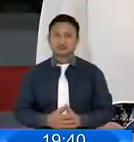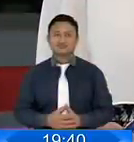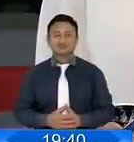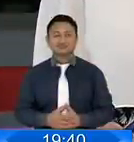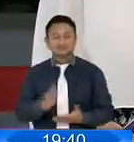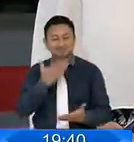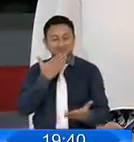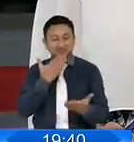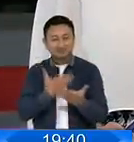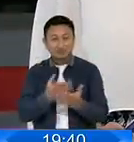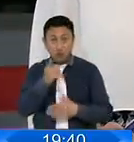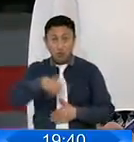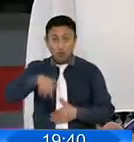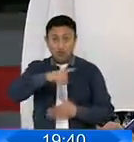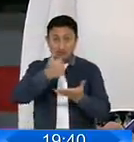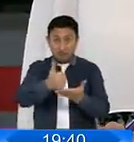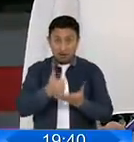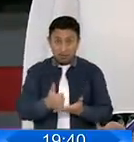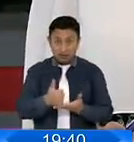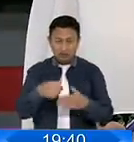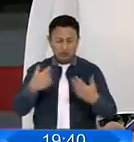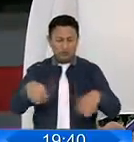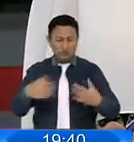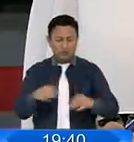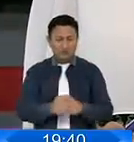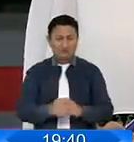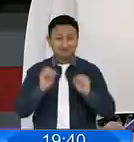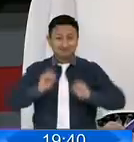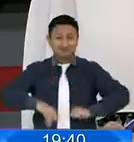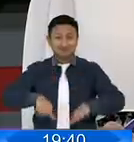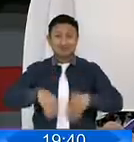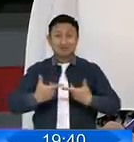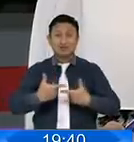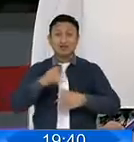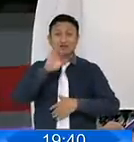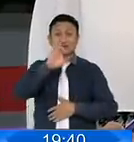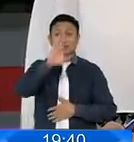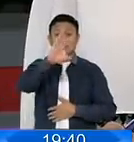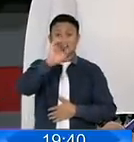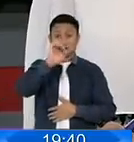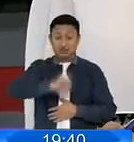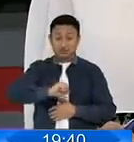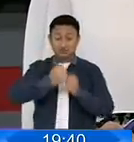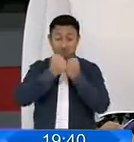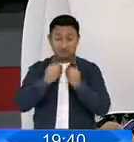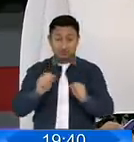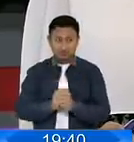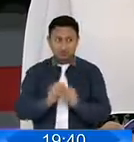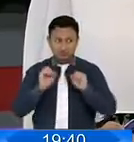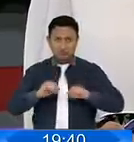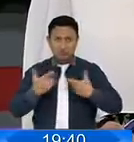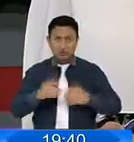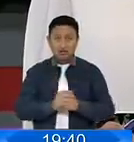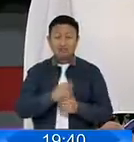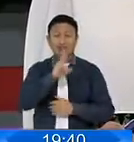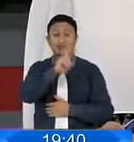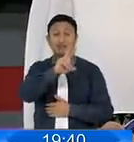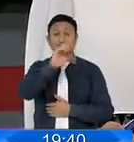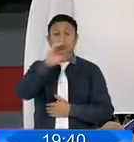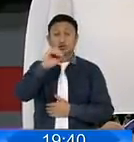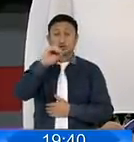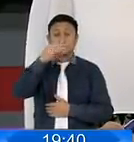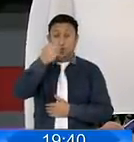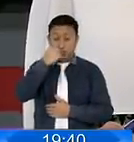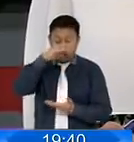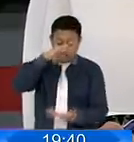su colaboración, amigos televidentes, a través de nuestra campaña TVC Te Quiere a Salvo, logramos entregar más de 200 kits de